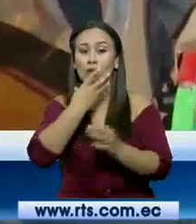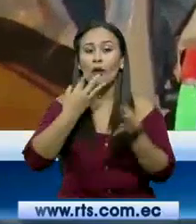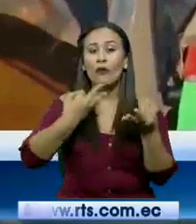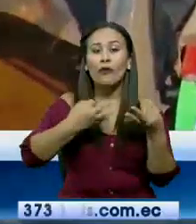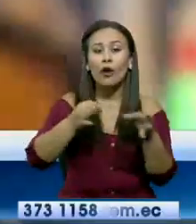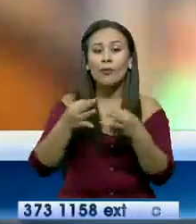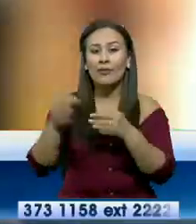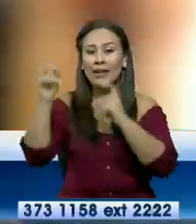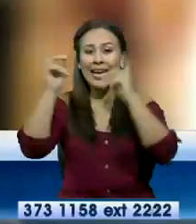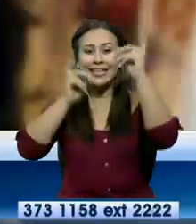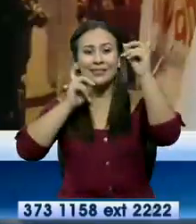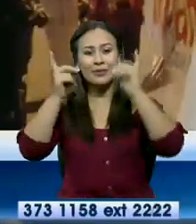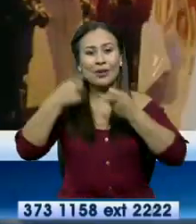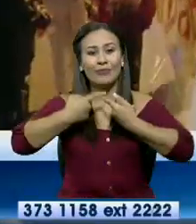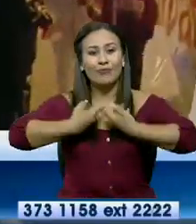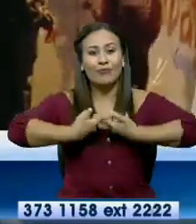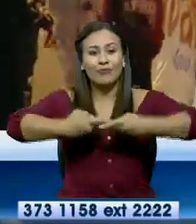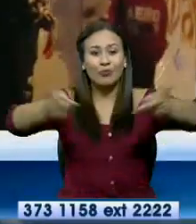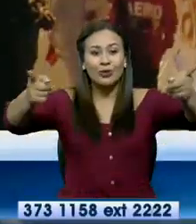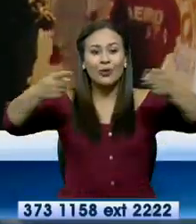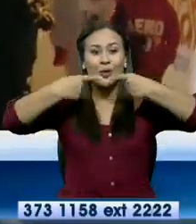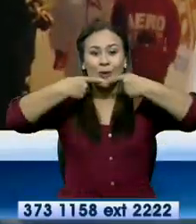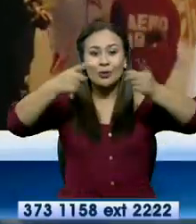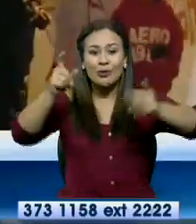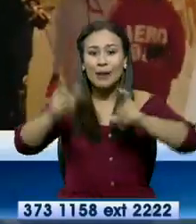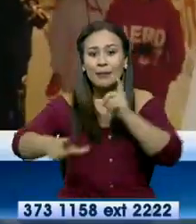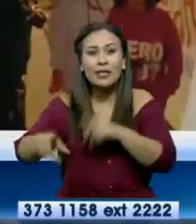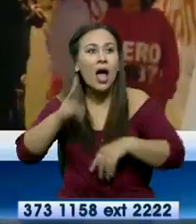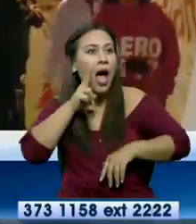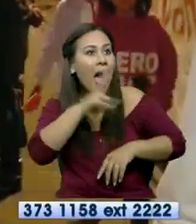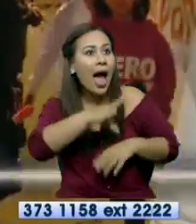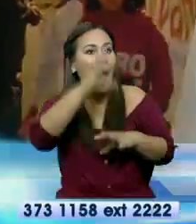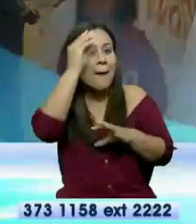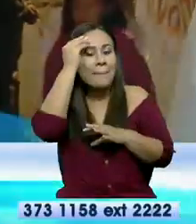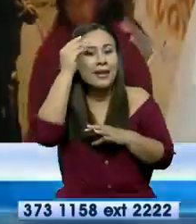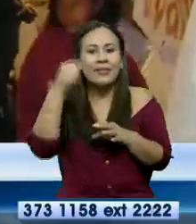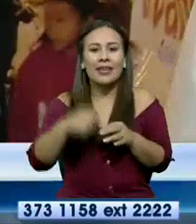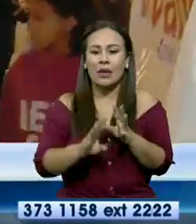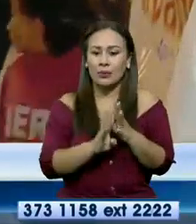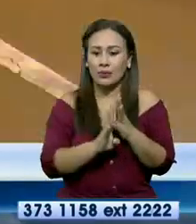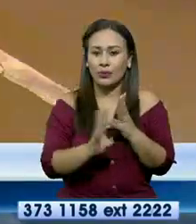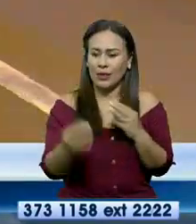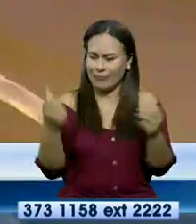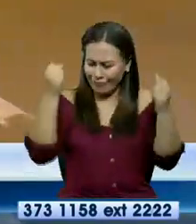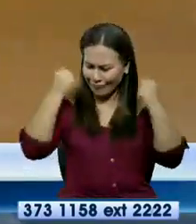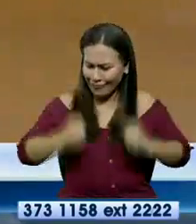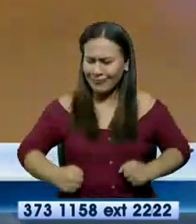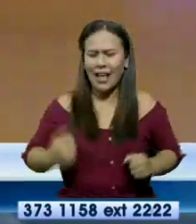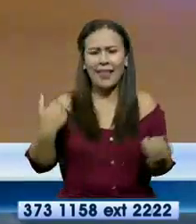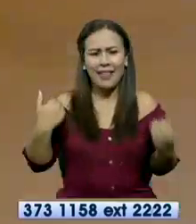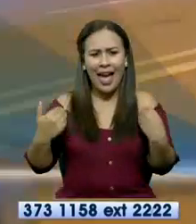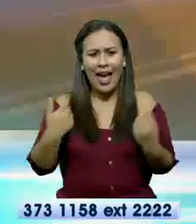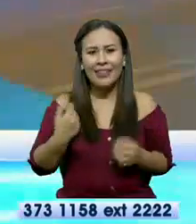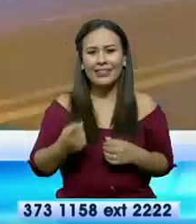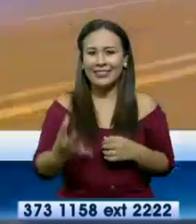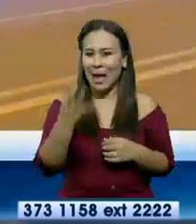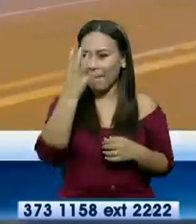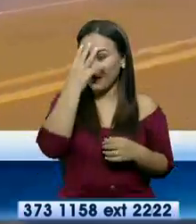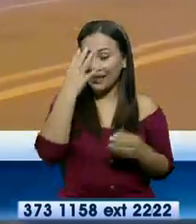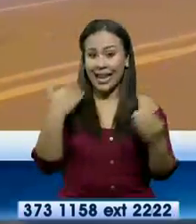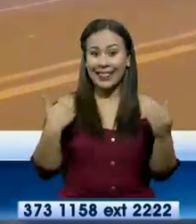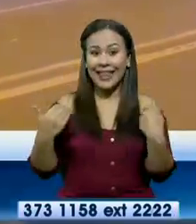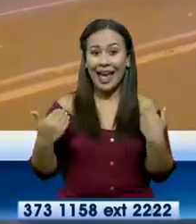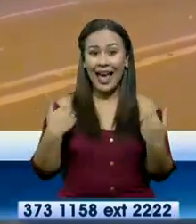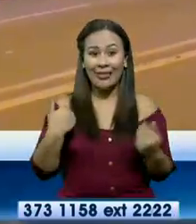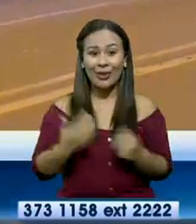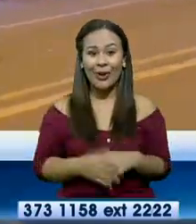y perfecta. La única manera de enseñarles a los niños a que sigan con la tradición es sacándolos al desfile, que se disfracen. Las mascaradas unen en un